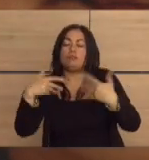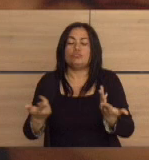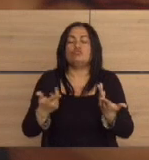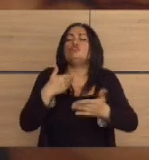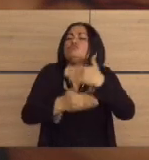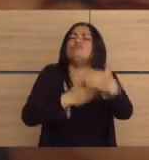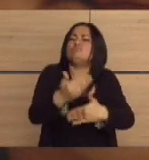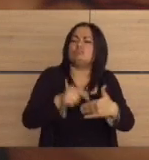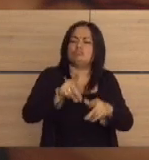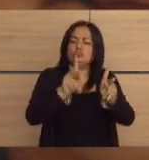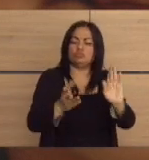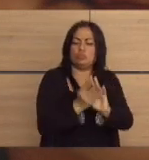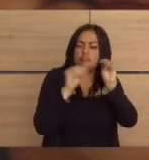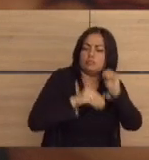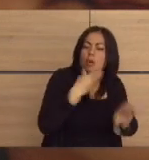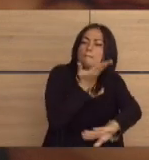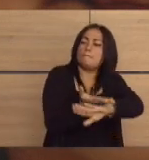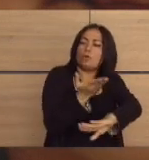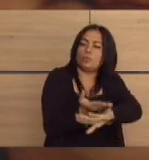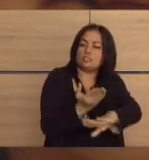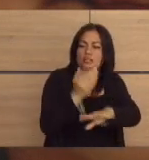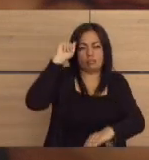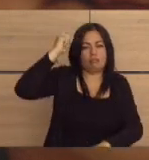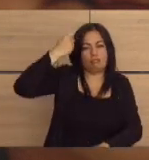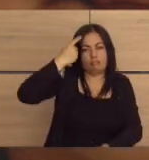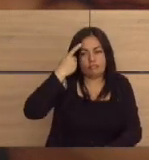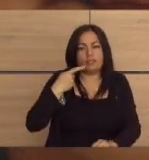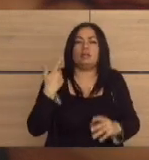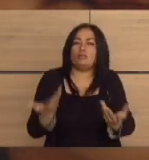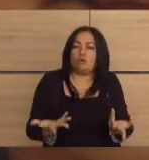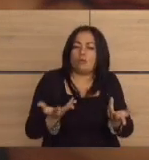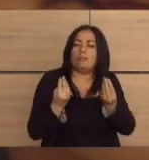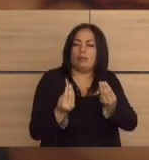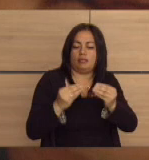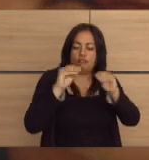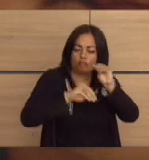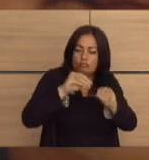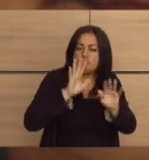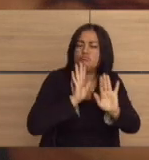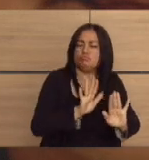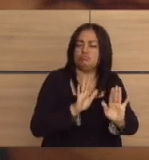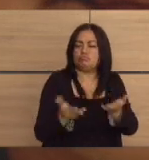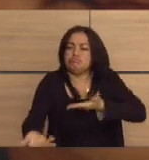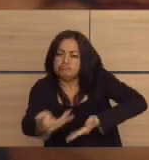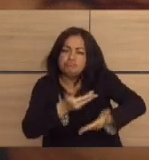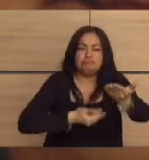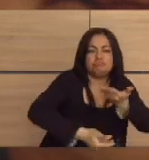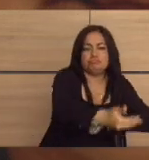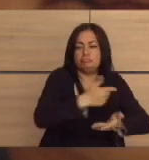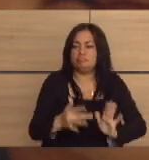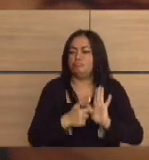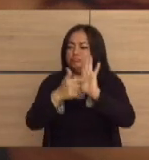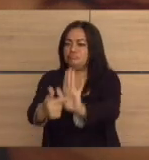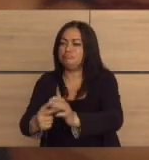los estudiantes elaboran sus propuestas de gobierno de una forma, pues, con otros, para otros